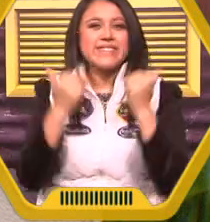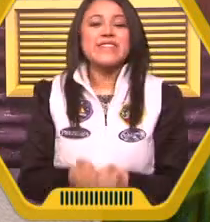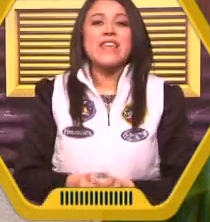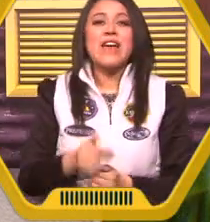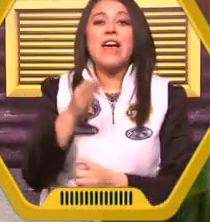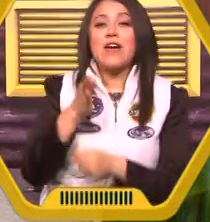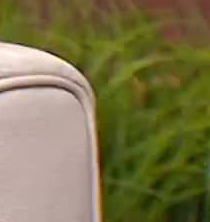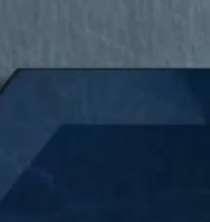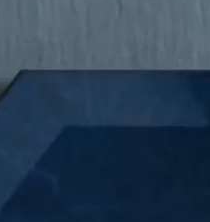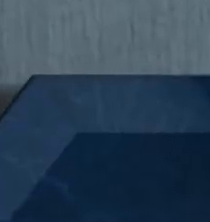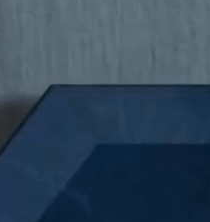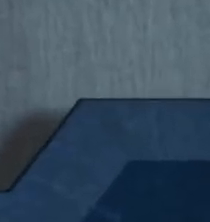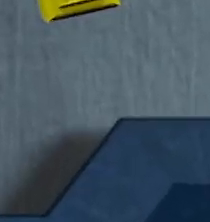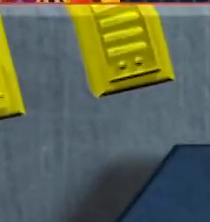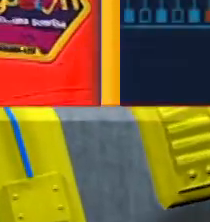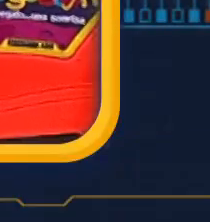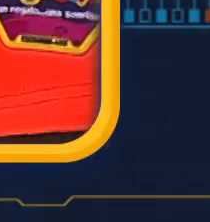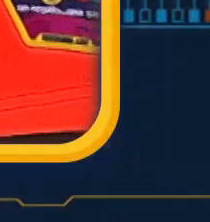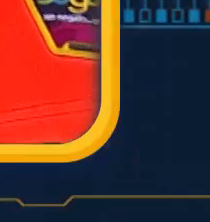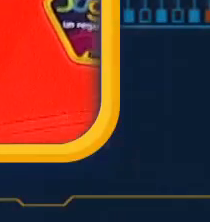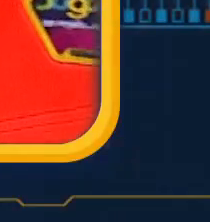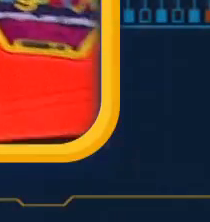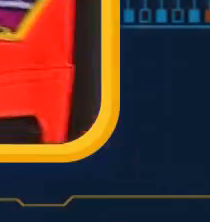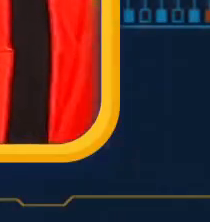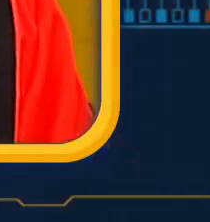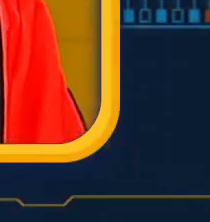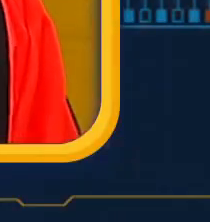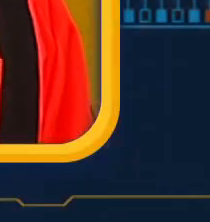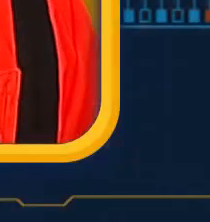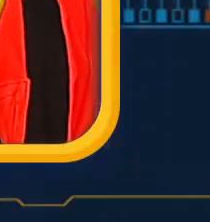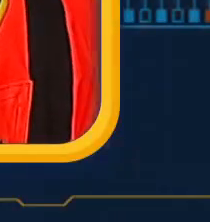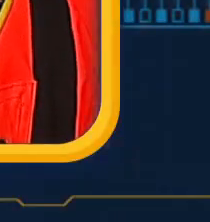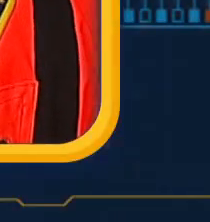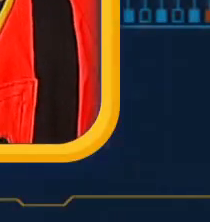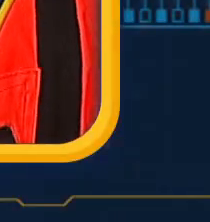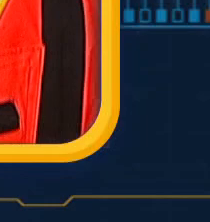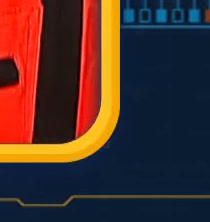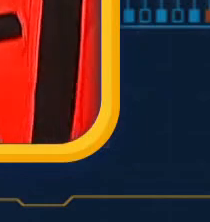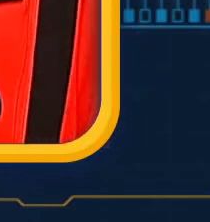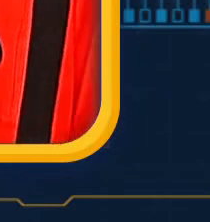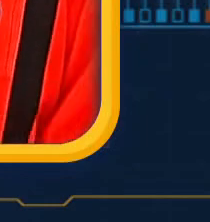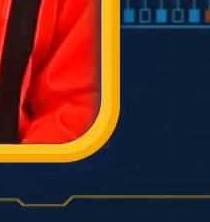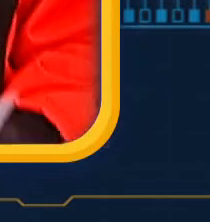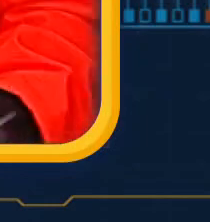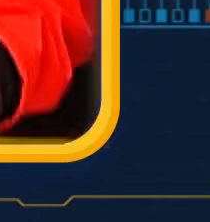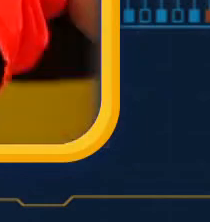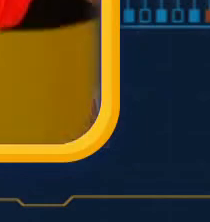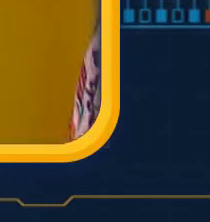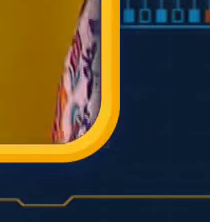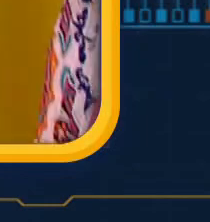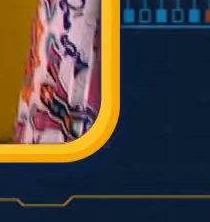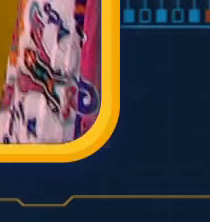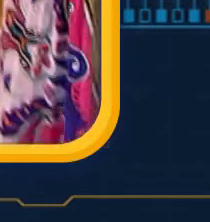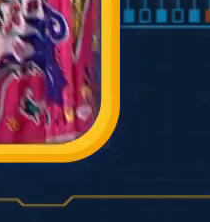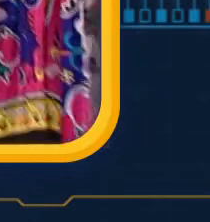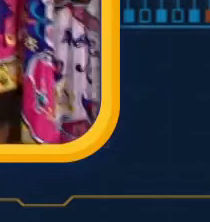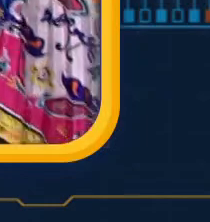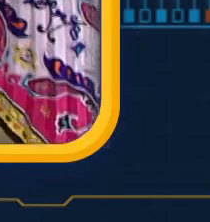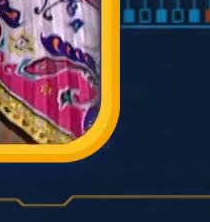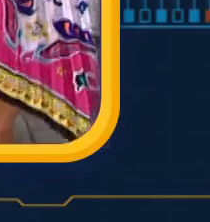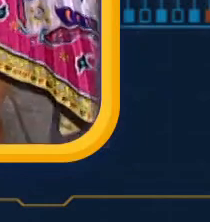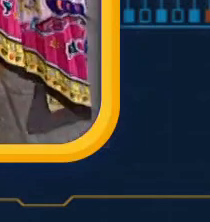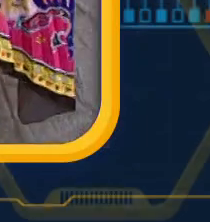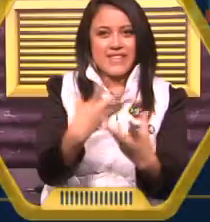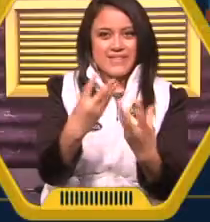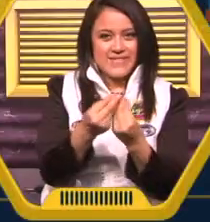Y ahora vamos con el urbanito, que se encuentra en el contenedor. Aparte, me encuentro muy bien acompañado. Estoy con mis amigas de tres